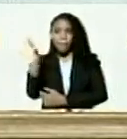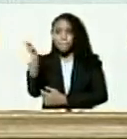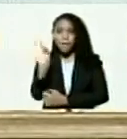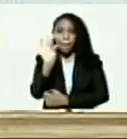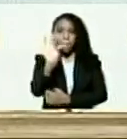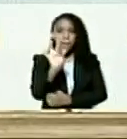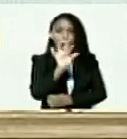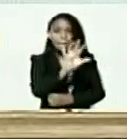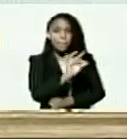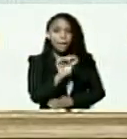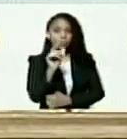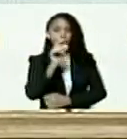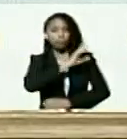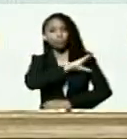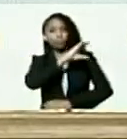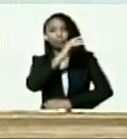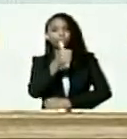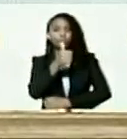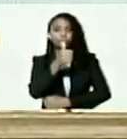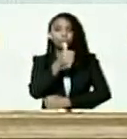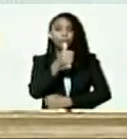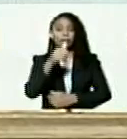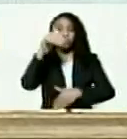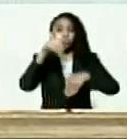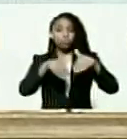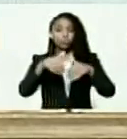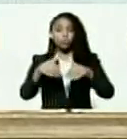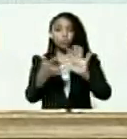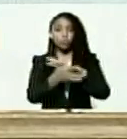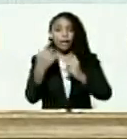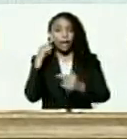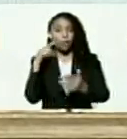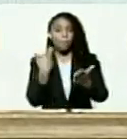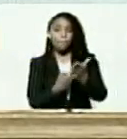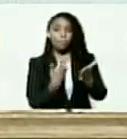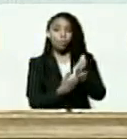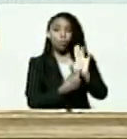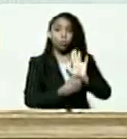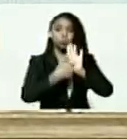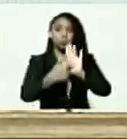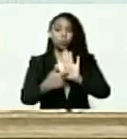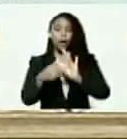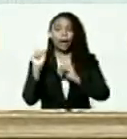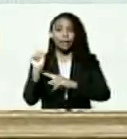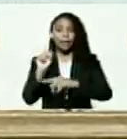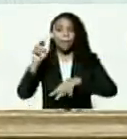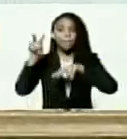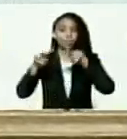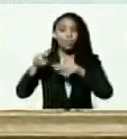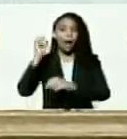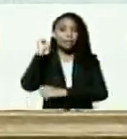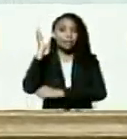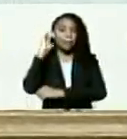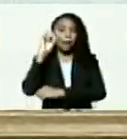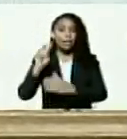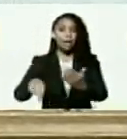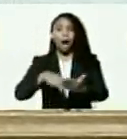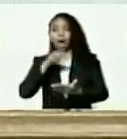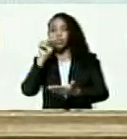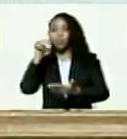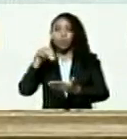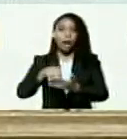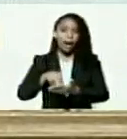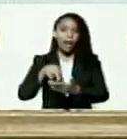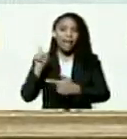a rectoras y rectores que fueron presentados ante esta plenaria de la Asamblea Nacional